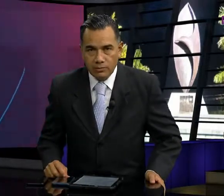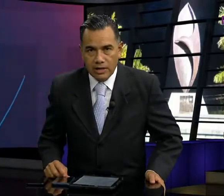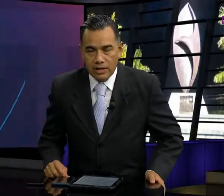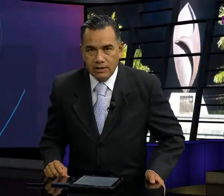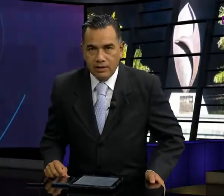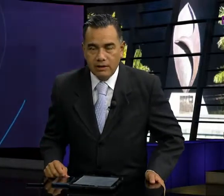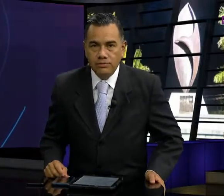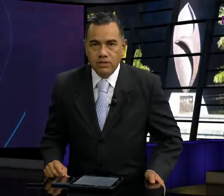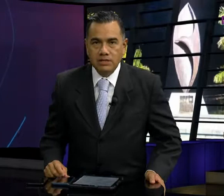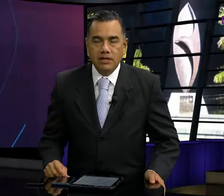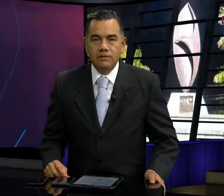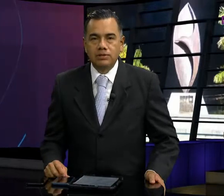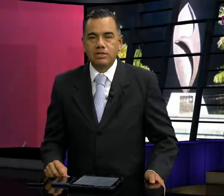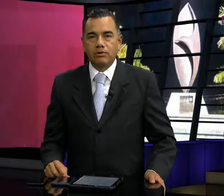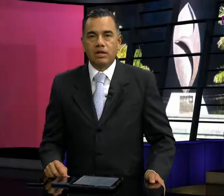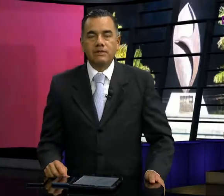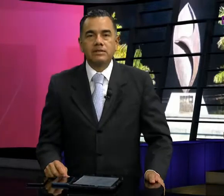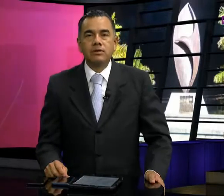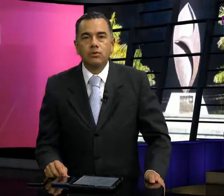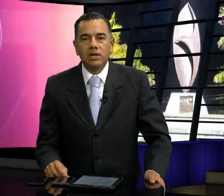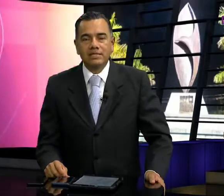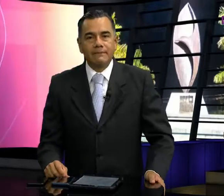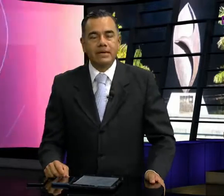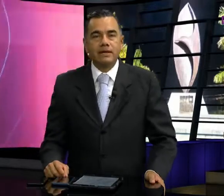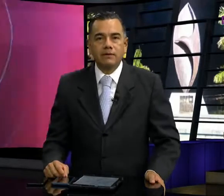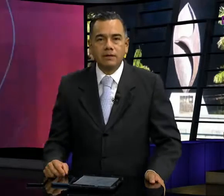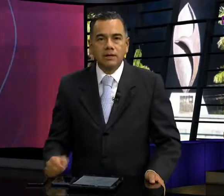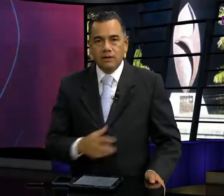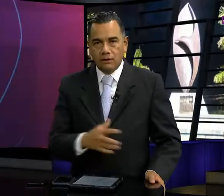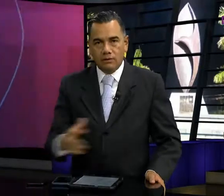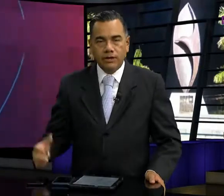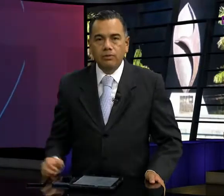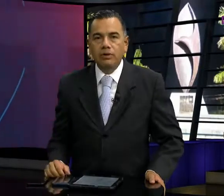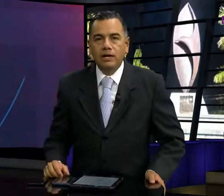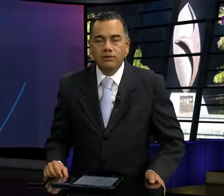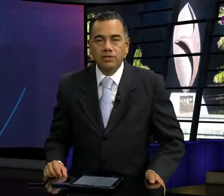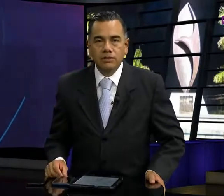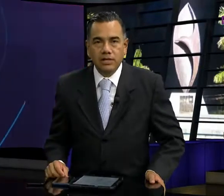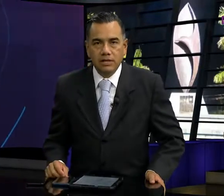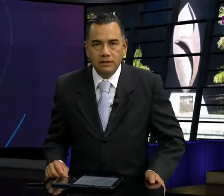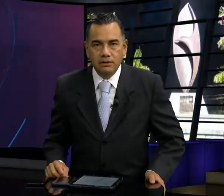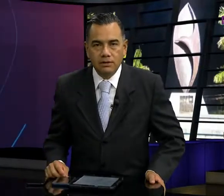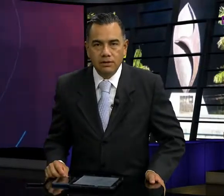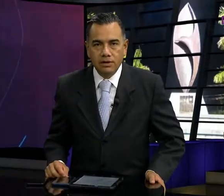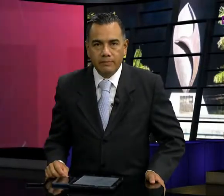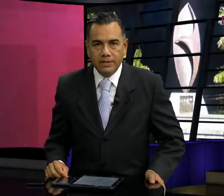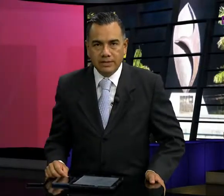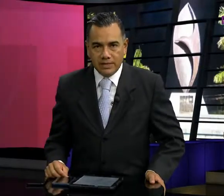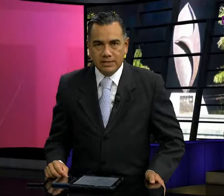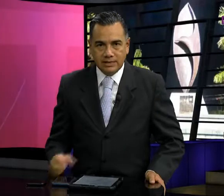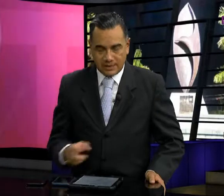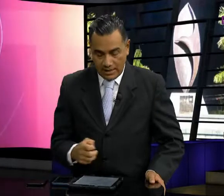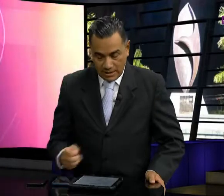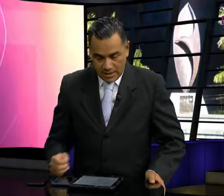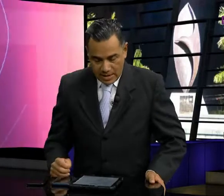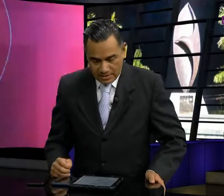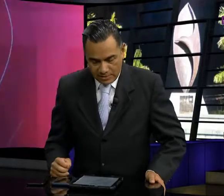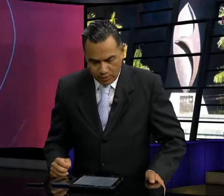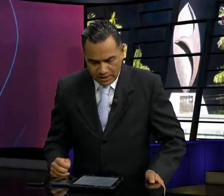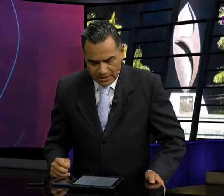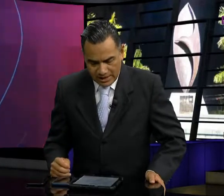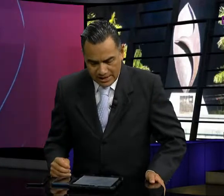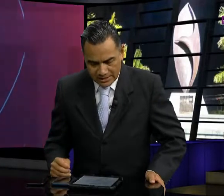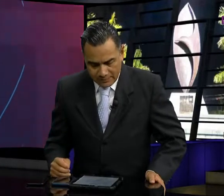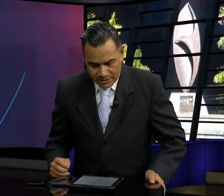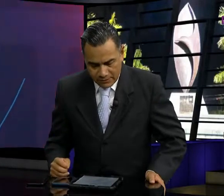ellos integramos la red de radiodifusoras y televisoras educativas y culturales de México. Cobertura noticiosa en todo el país gracias a esta a